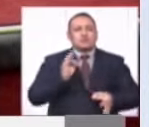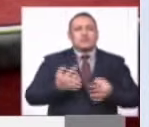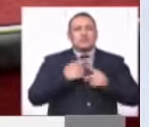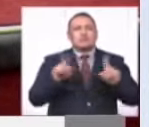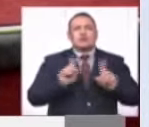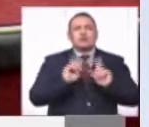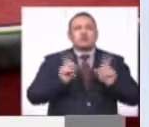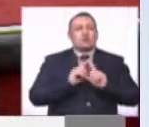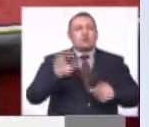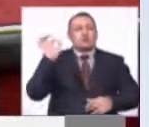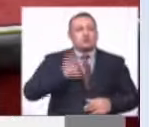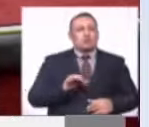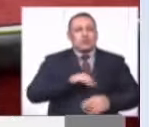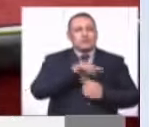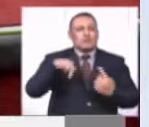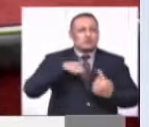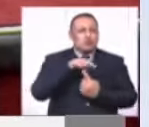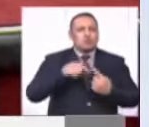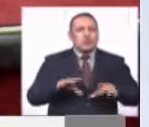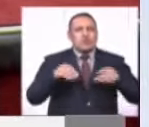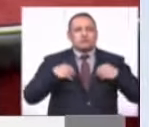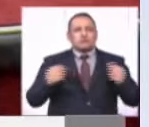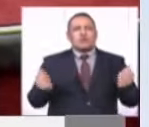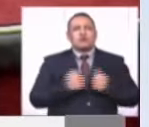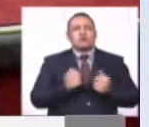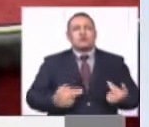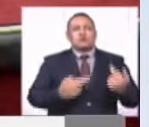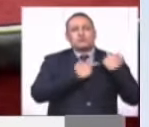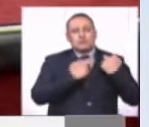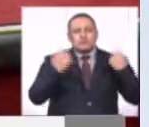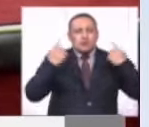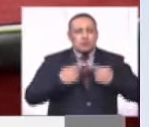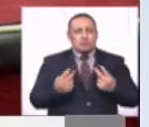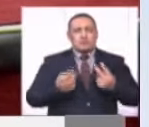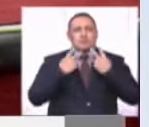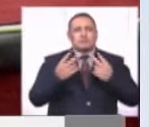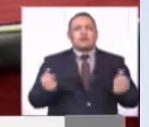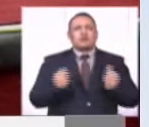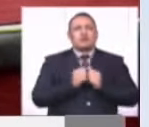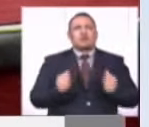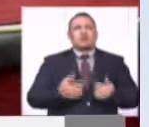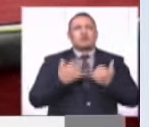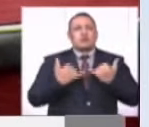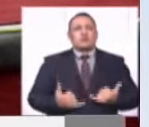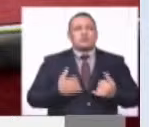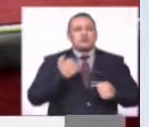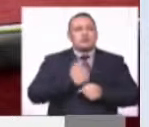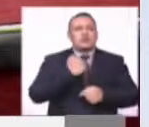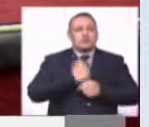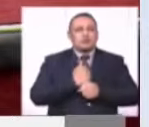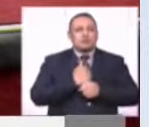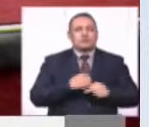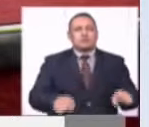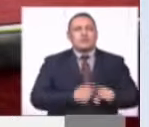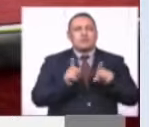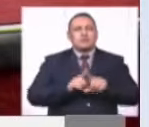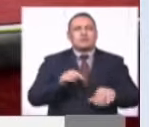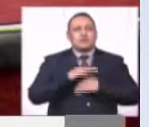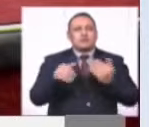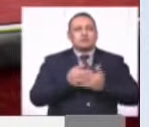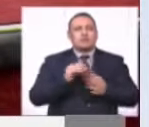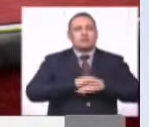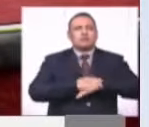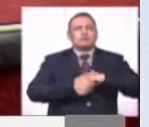Pero ninguno de ellos asume la responsabilidad de nuestra actual situación. Todos se lavan